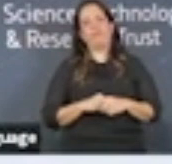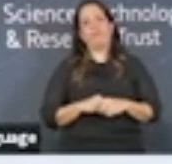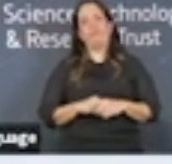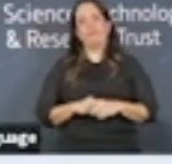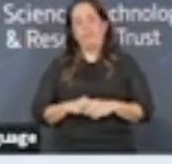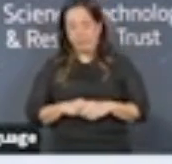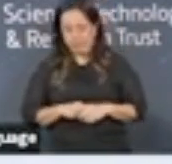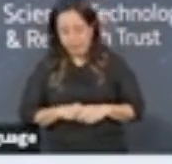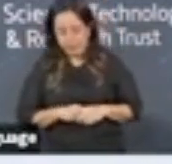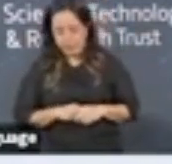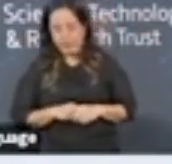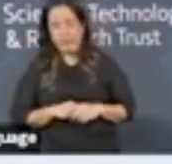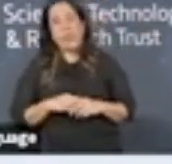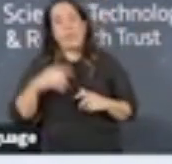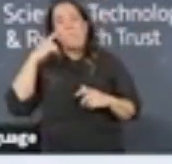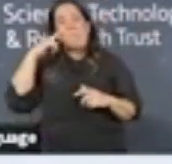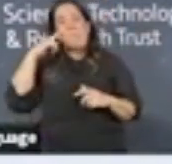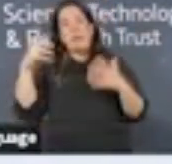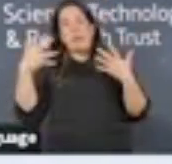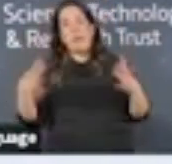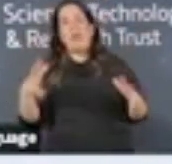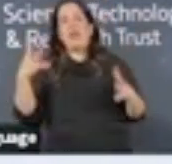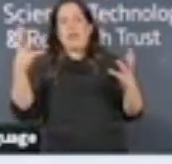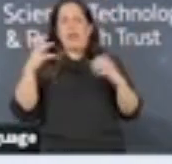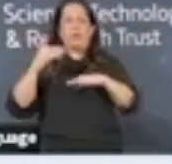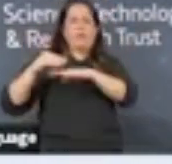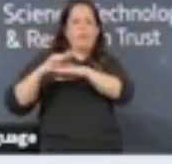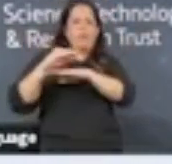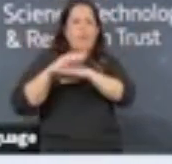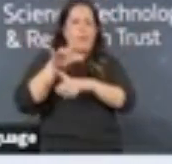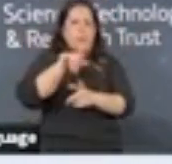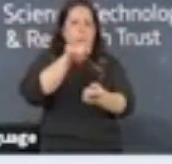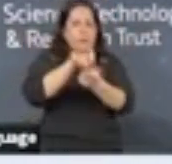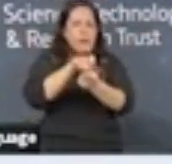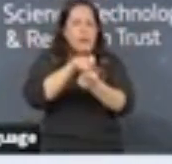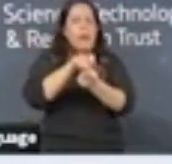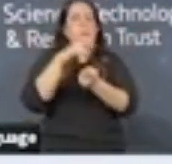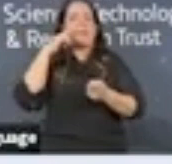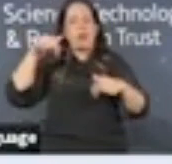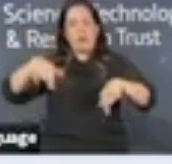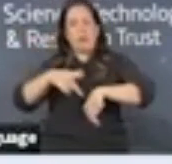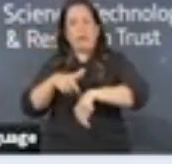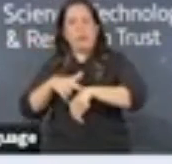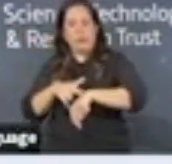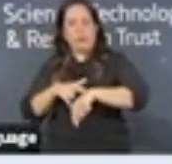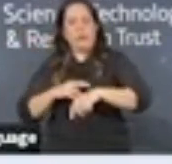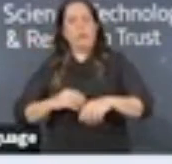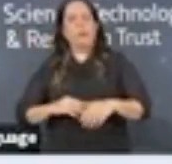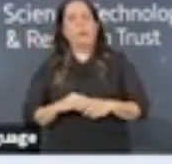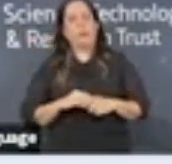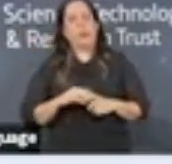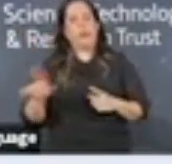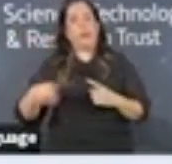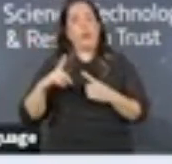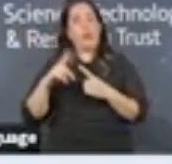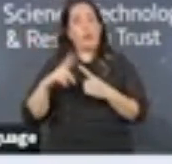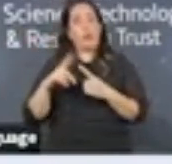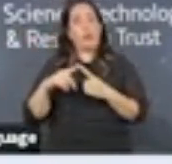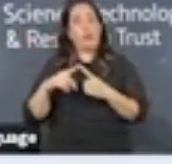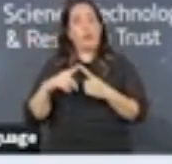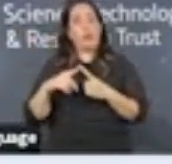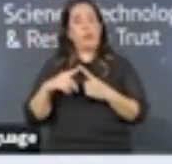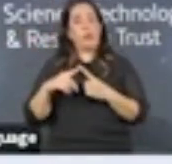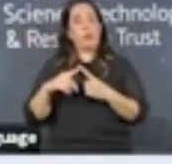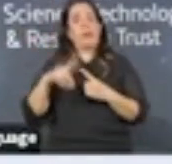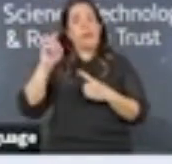Para finalizar, me gustaría hacer unas recomendaciones específicas para Puerto Rico. Lo primero es que necesitaríamos crear